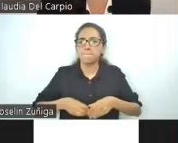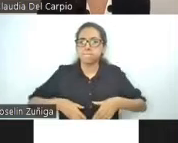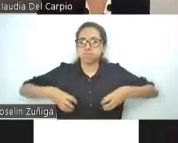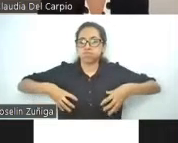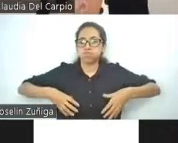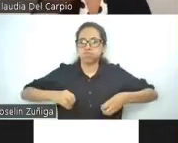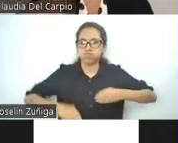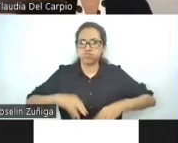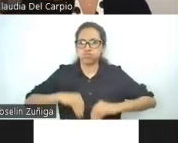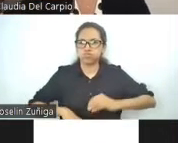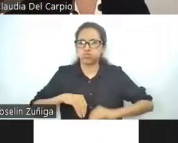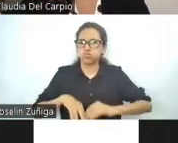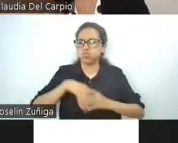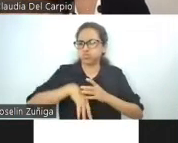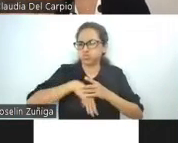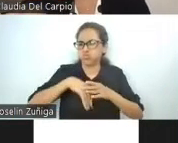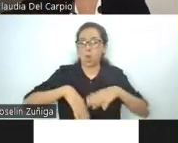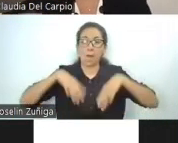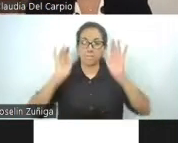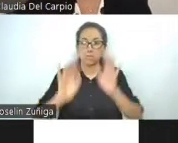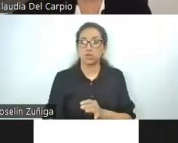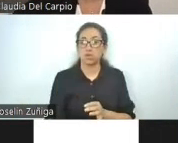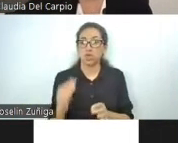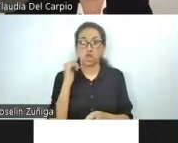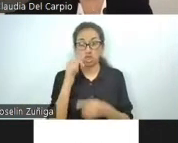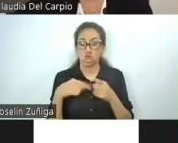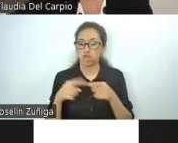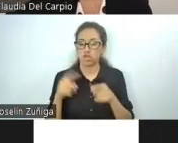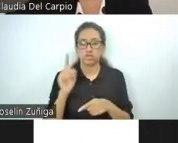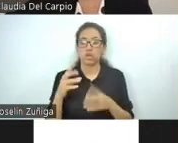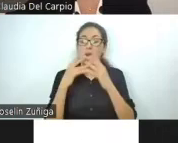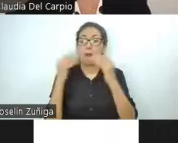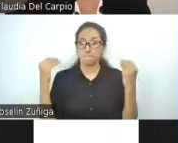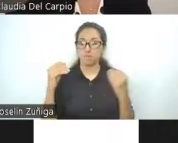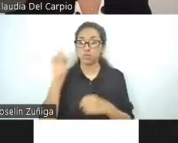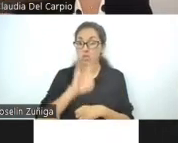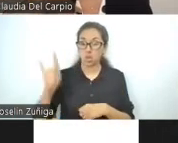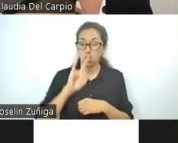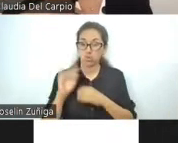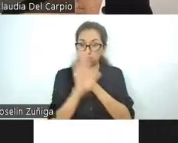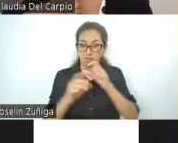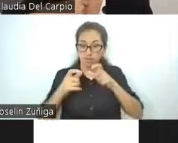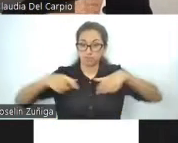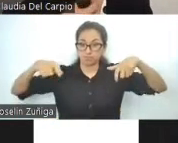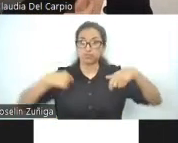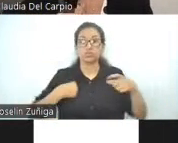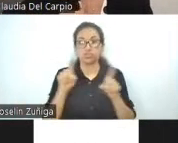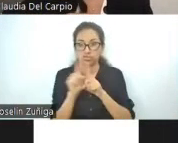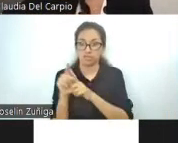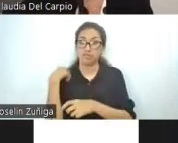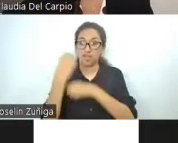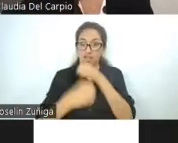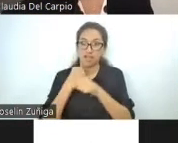flujo vaginal. Pero no debería ser una rutina diaria. La gran mayoría de chicas que usan protectores diarios, y yo me incluyo porque hasta hace unos años